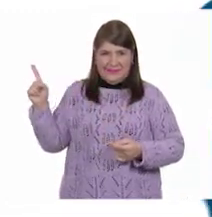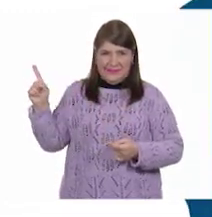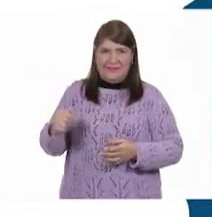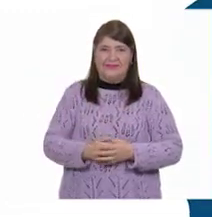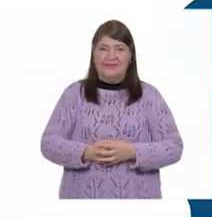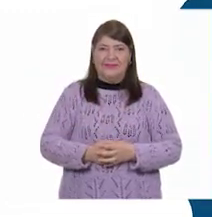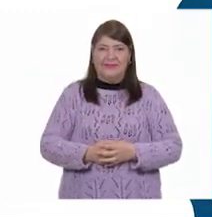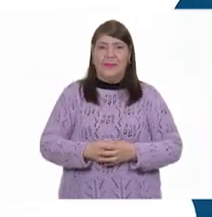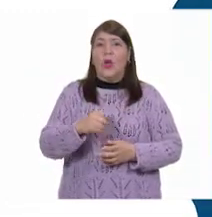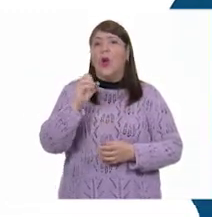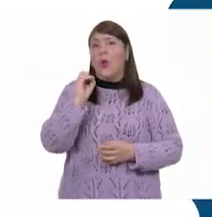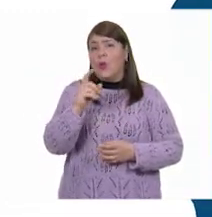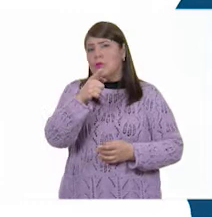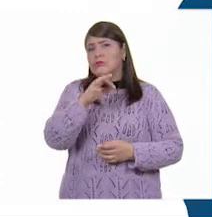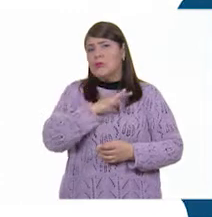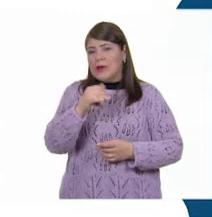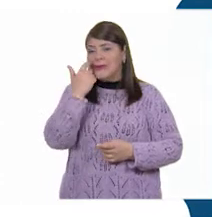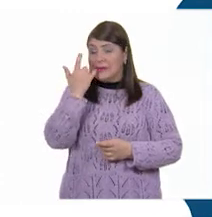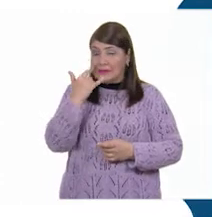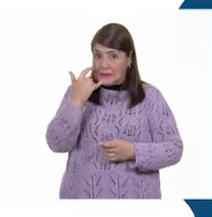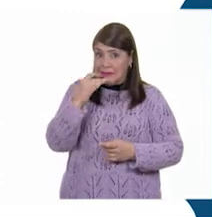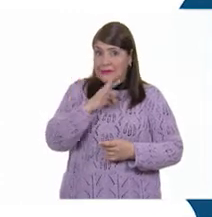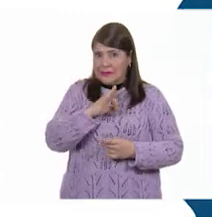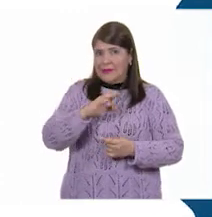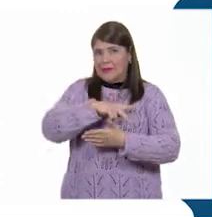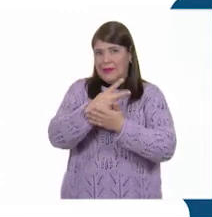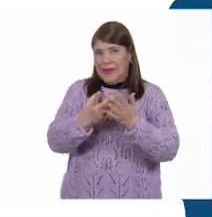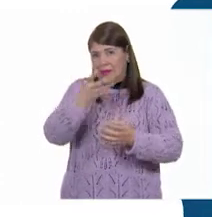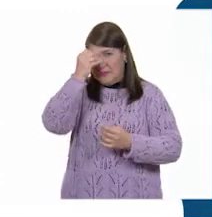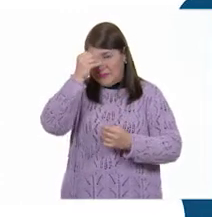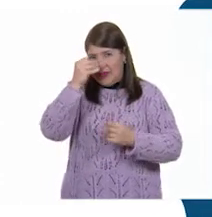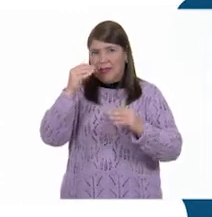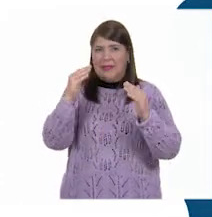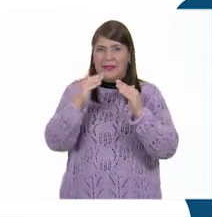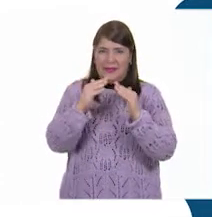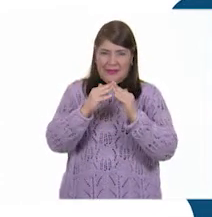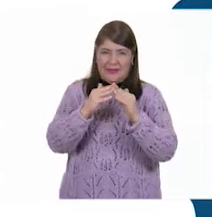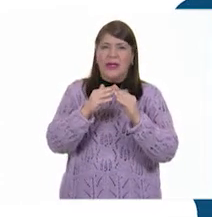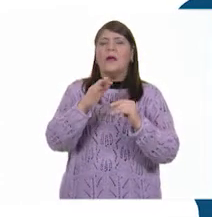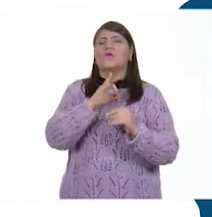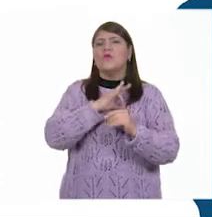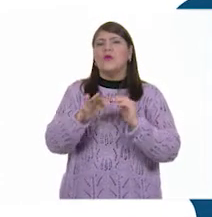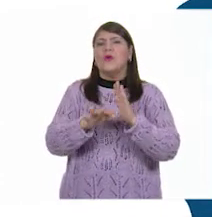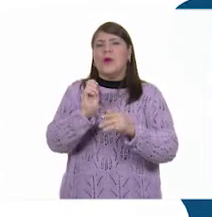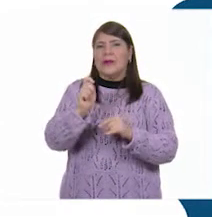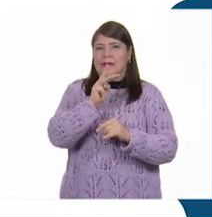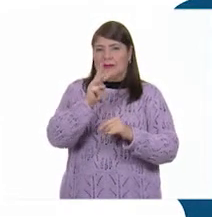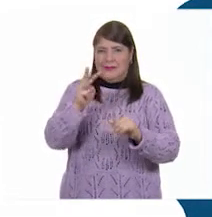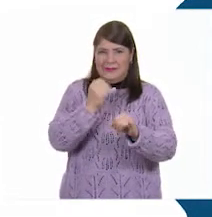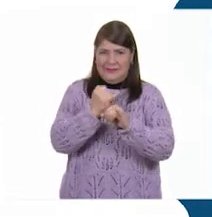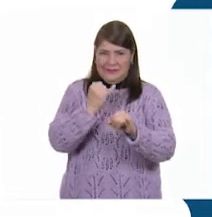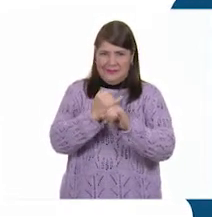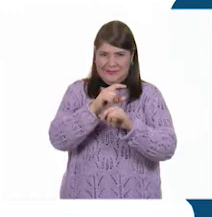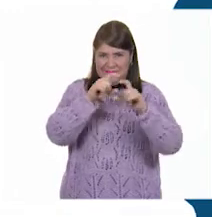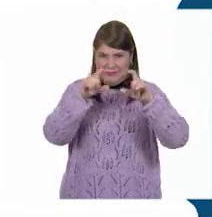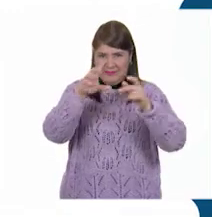conaliteg.sep.gov.mx. Si quieres volver a ver los programas de Aprende en Casa, los puedes encontrar en la siguiente liga: